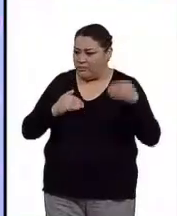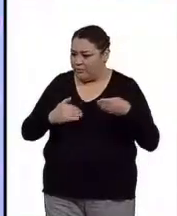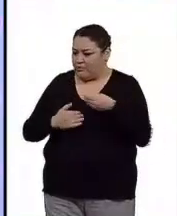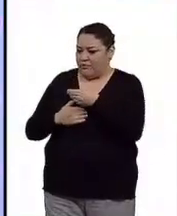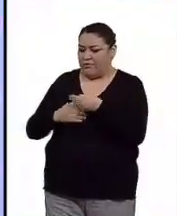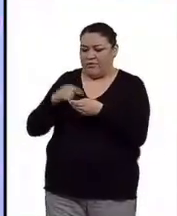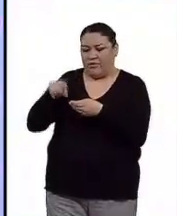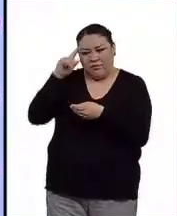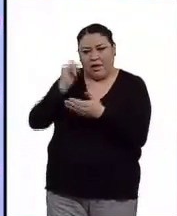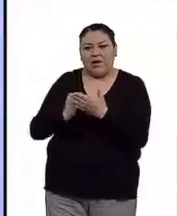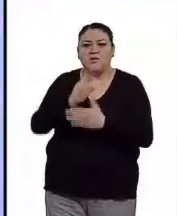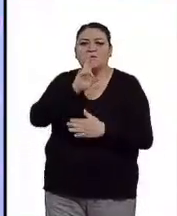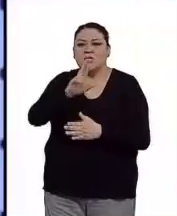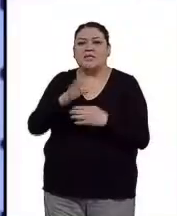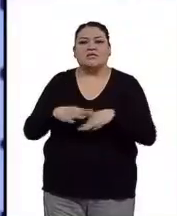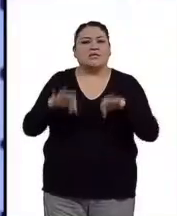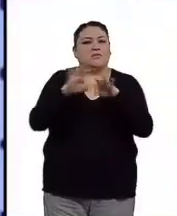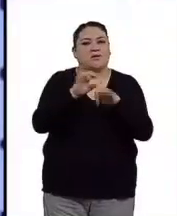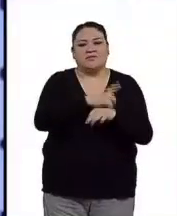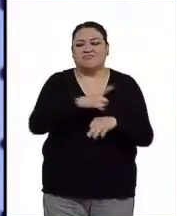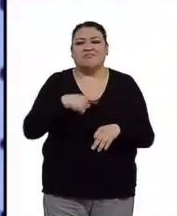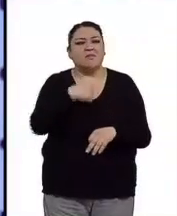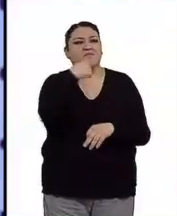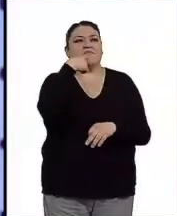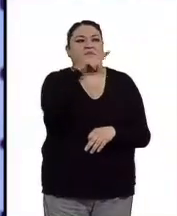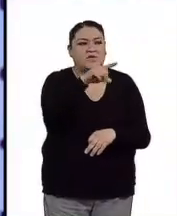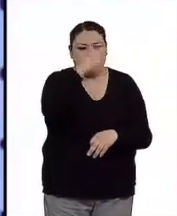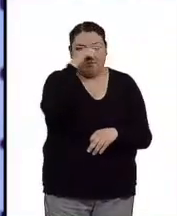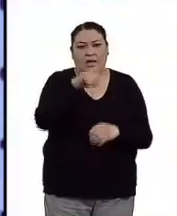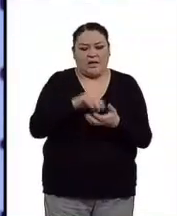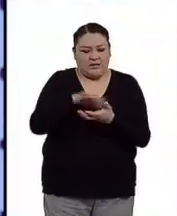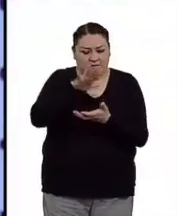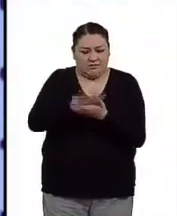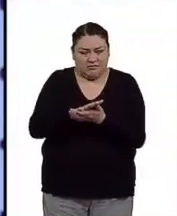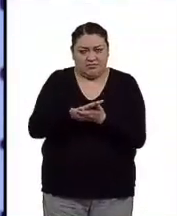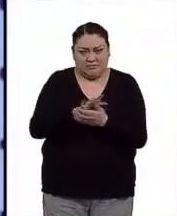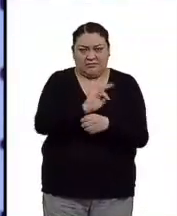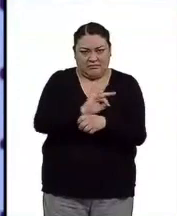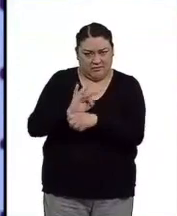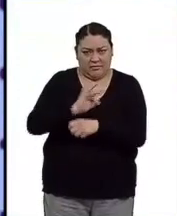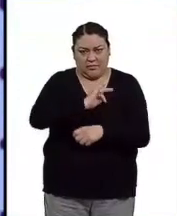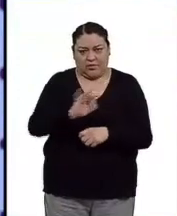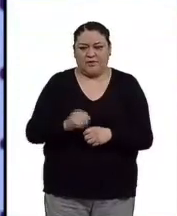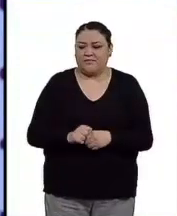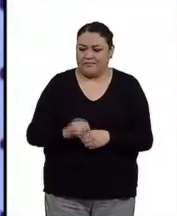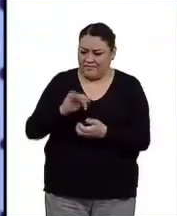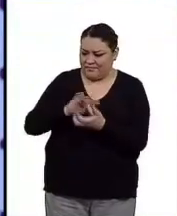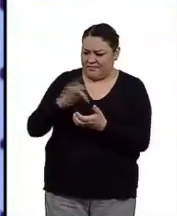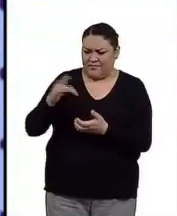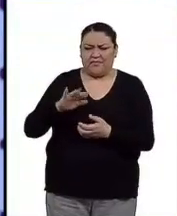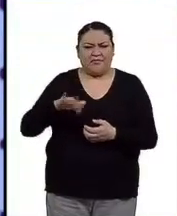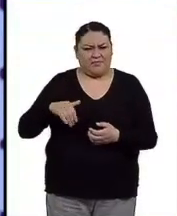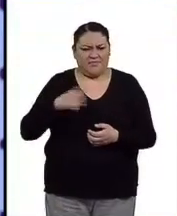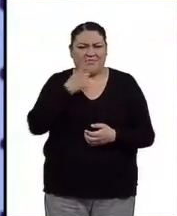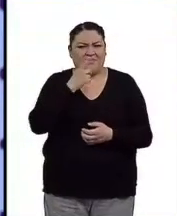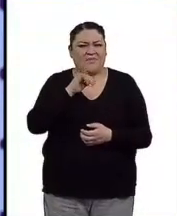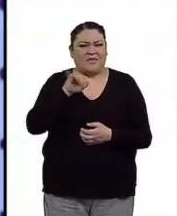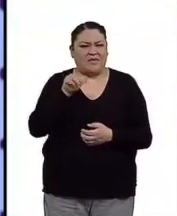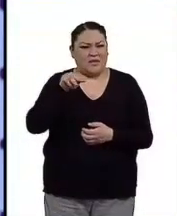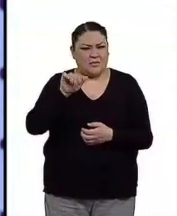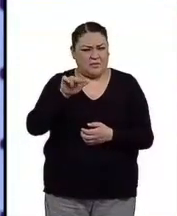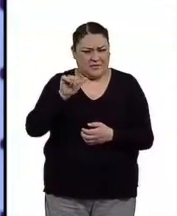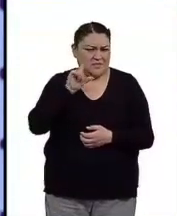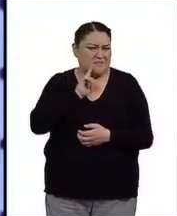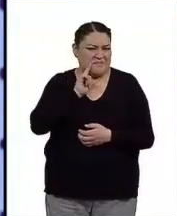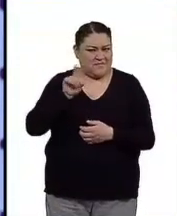muy importante denunciar para efecto de poder generar estos precedentes, ¿no? Muchas gracias. Ahorita Jimena nos acaba de decir algo también muy